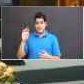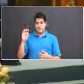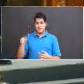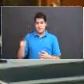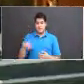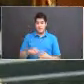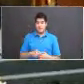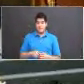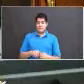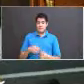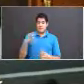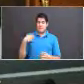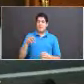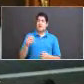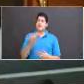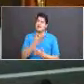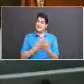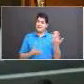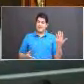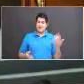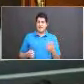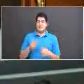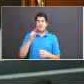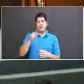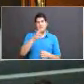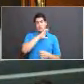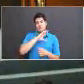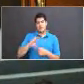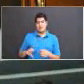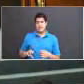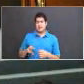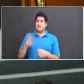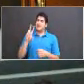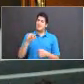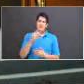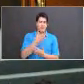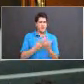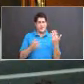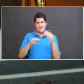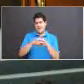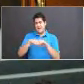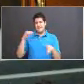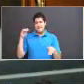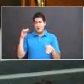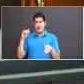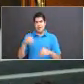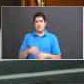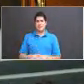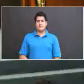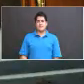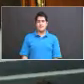guanaqueando fuera de Betlehem. Si usted es cristiano, hermano, ¿qué tiene que andar haciendo afuera?